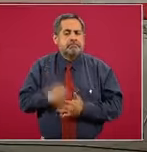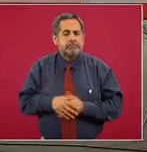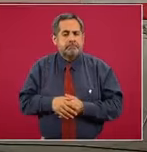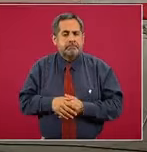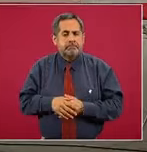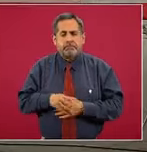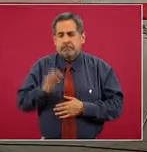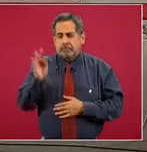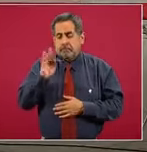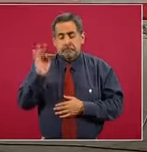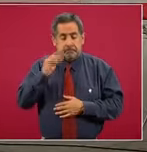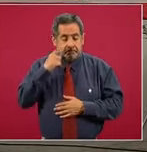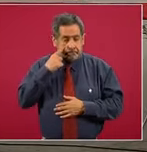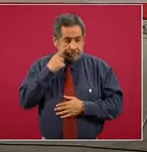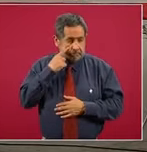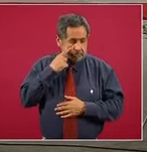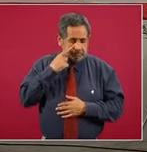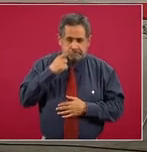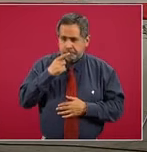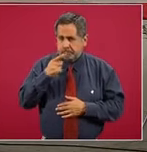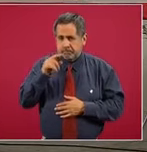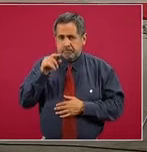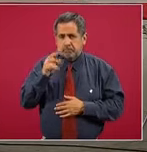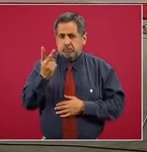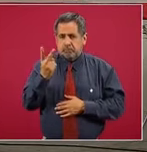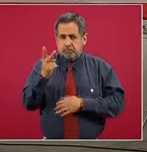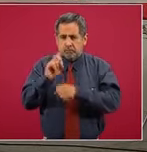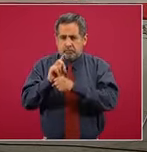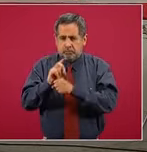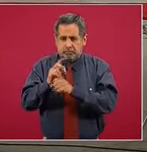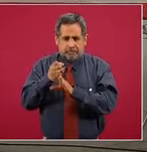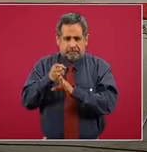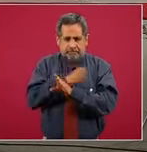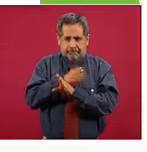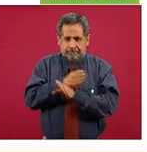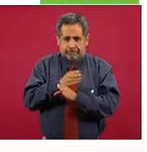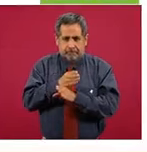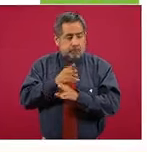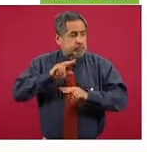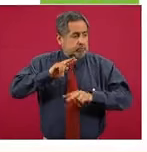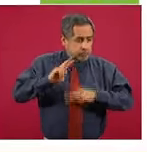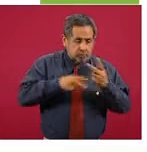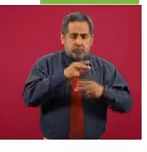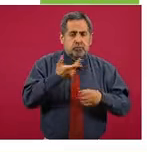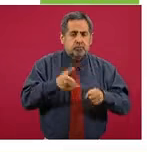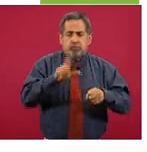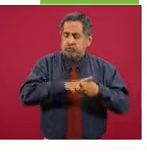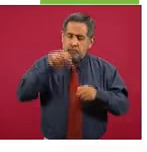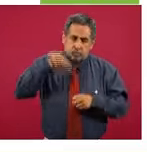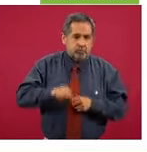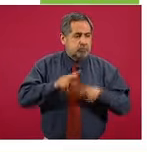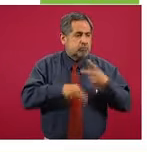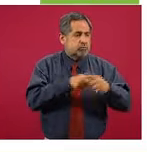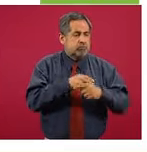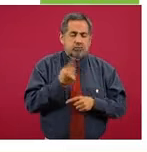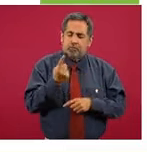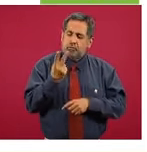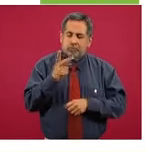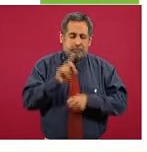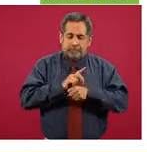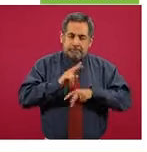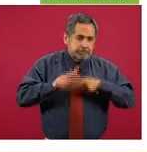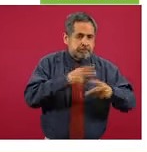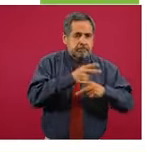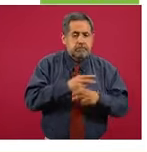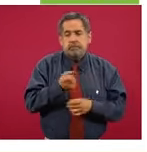si tenemos una búsqueda de atención de menos de 2 días, es lo óptimo, especialmente en la gente de riesgo,